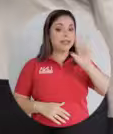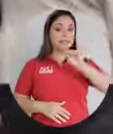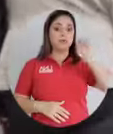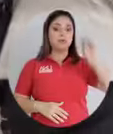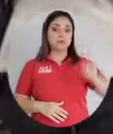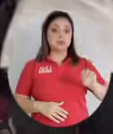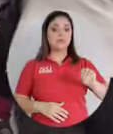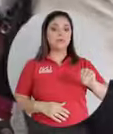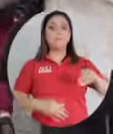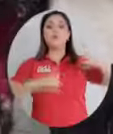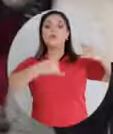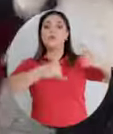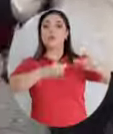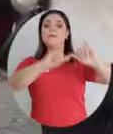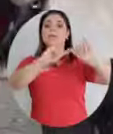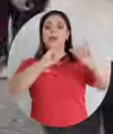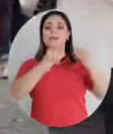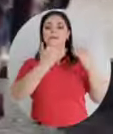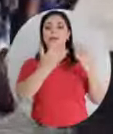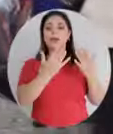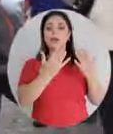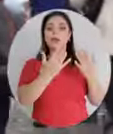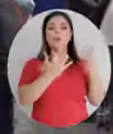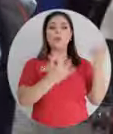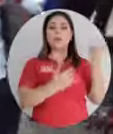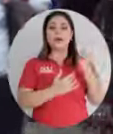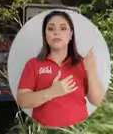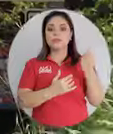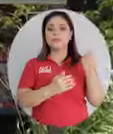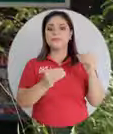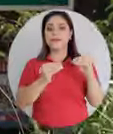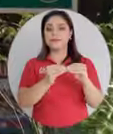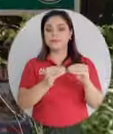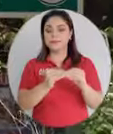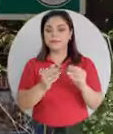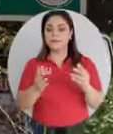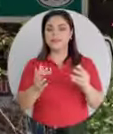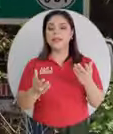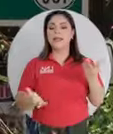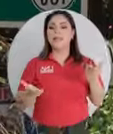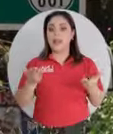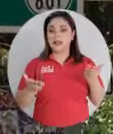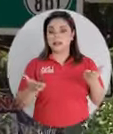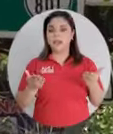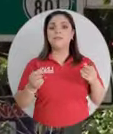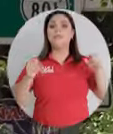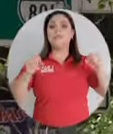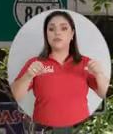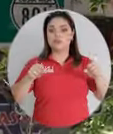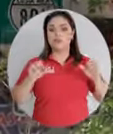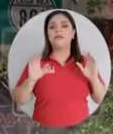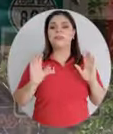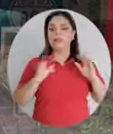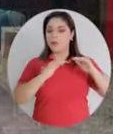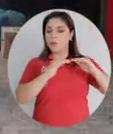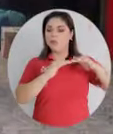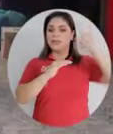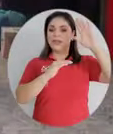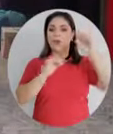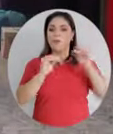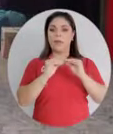23%. Sí. Todavía, digamos que se está esperando ese efecto retardado, ¿verdad? Entonces, es posible que la